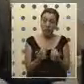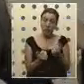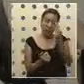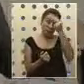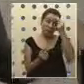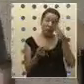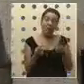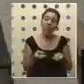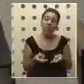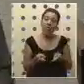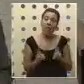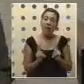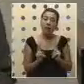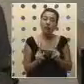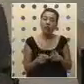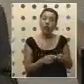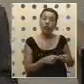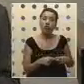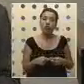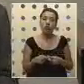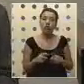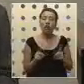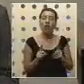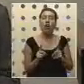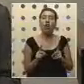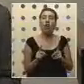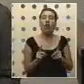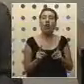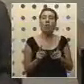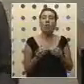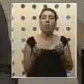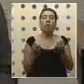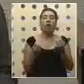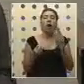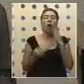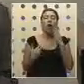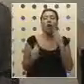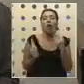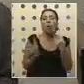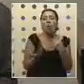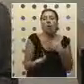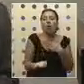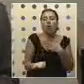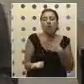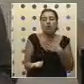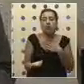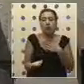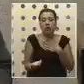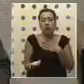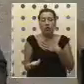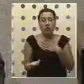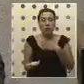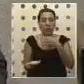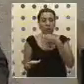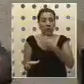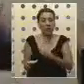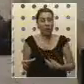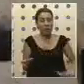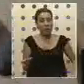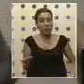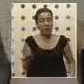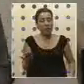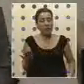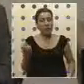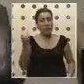como un derecho social y no como una graciosa concesión, como decía el mensaje del presidente